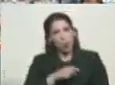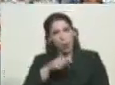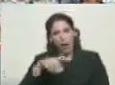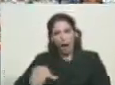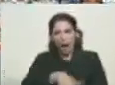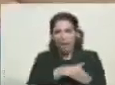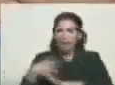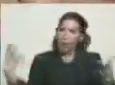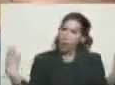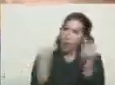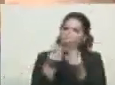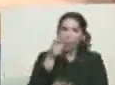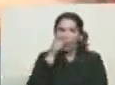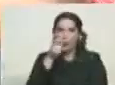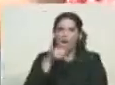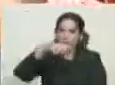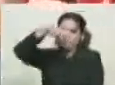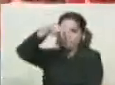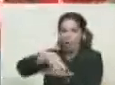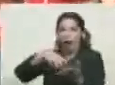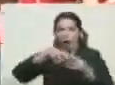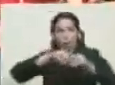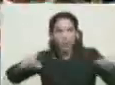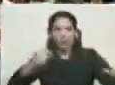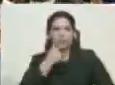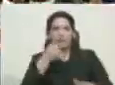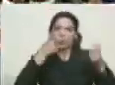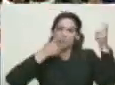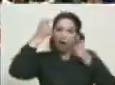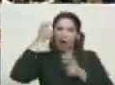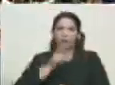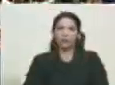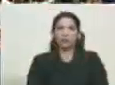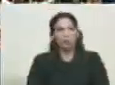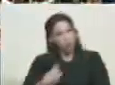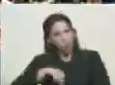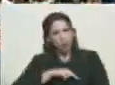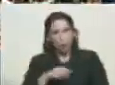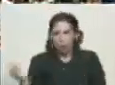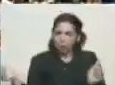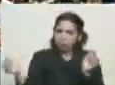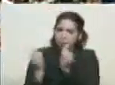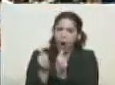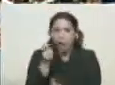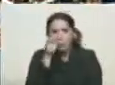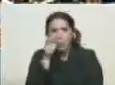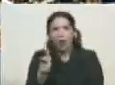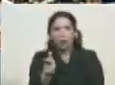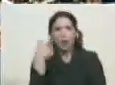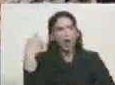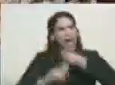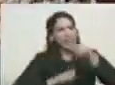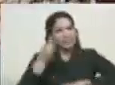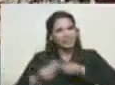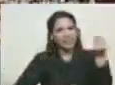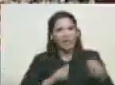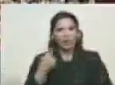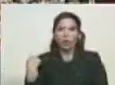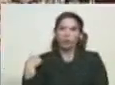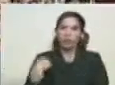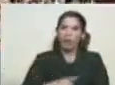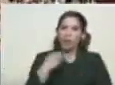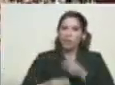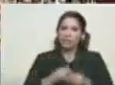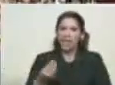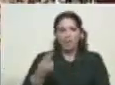pueblo, rodilla en tierra, como nos lo dijo el comandante Chávez. Estaremos al lado de nuestro pueblo, haciendo lo que tengamos que hacer. Pero